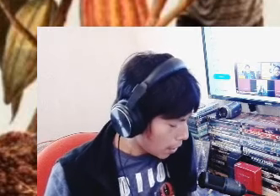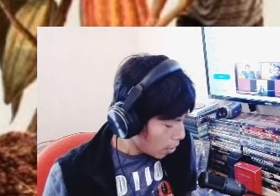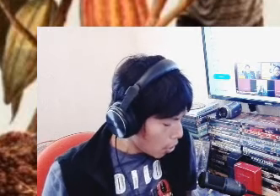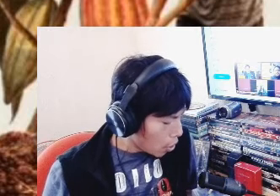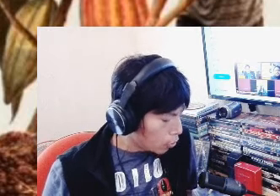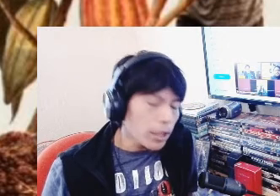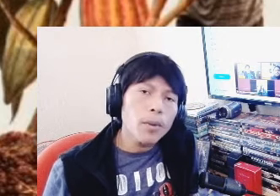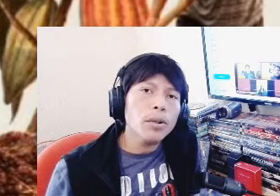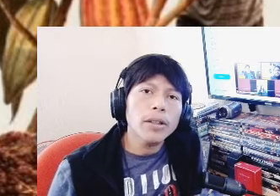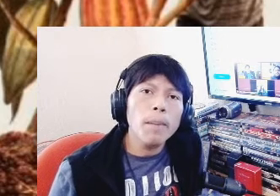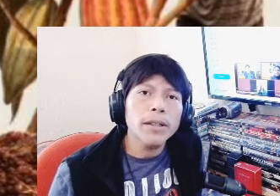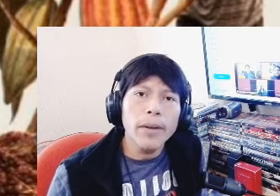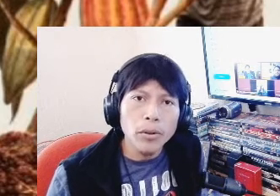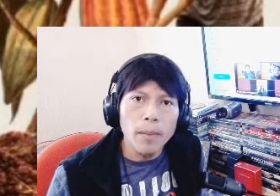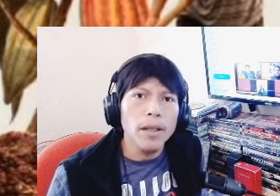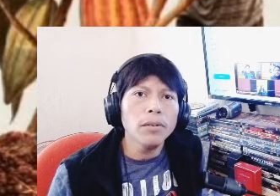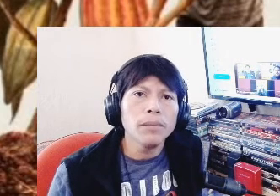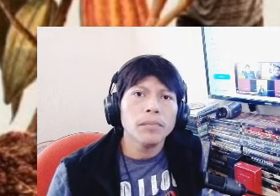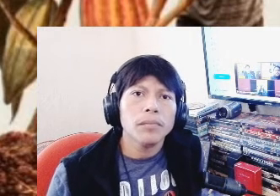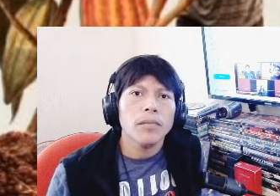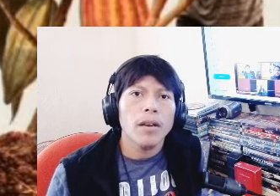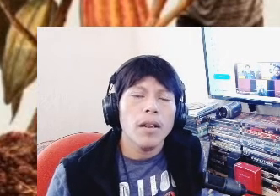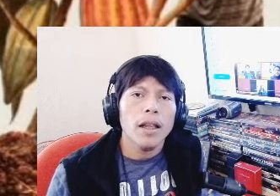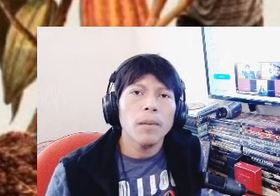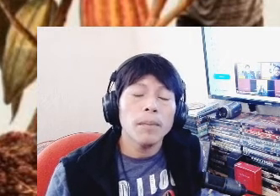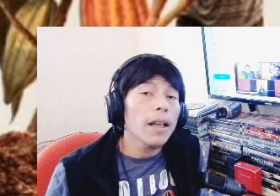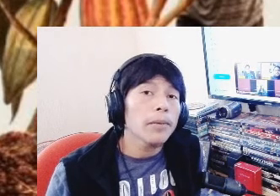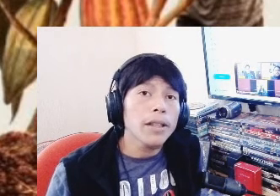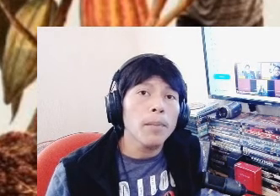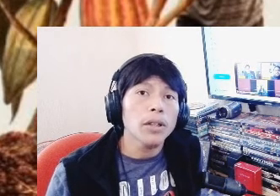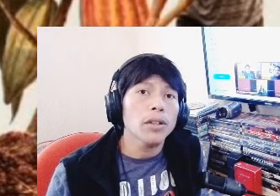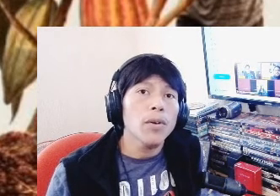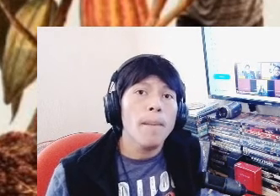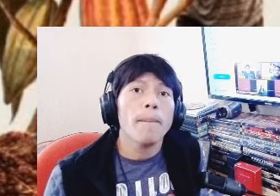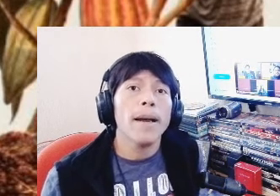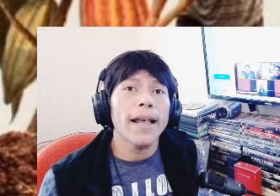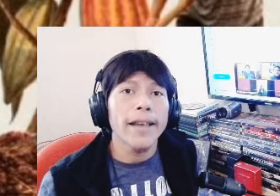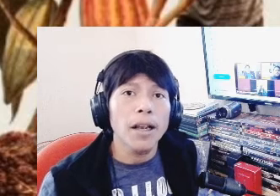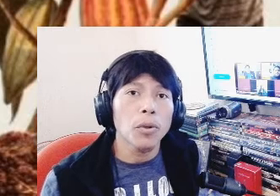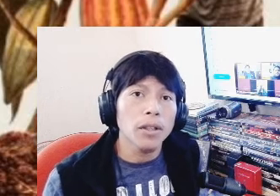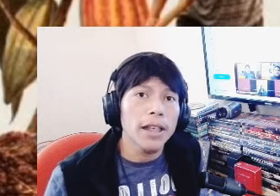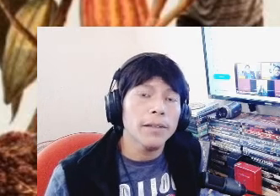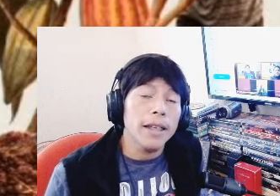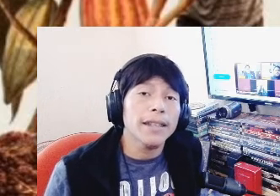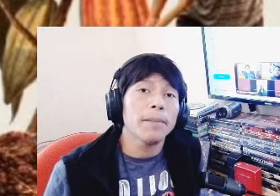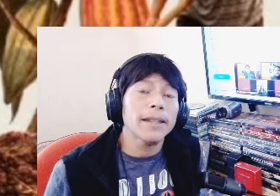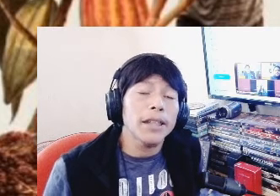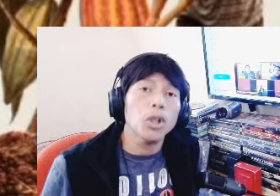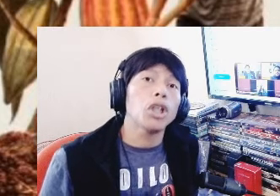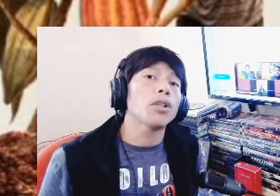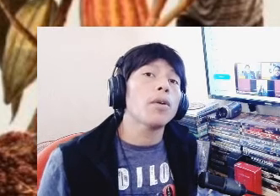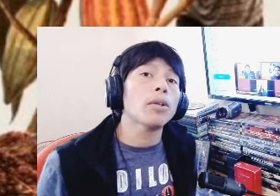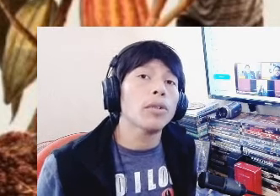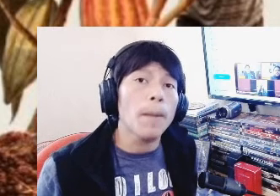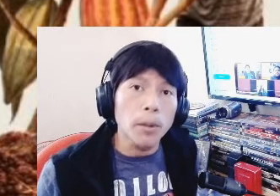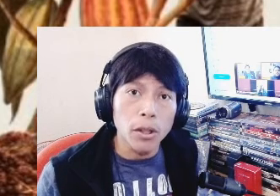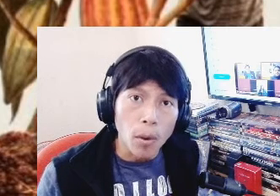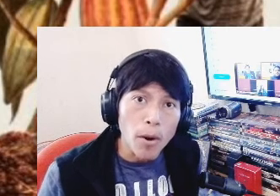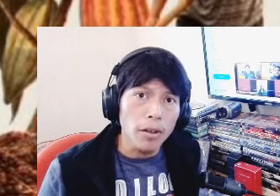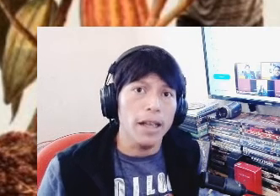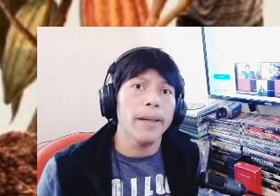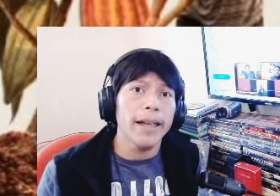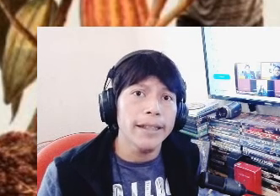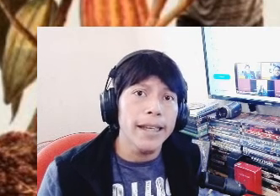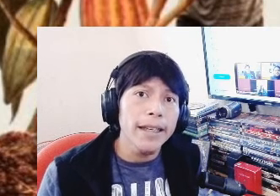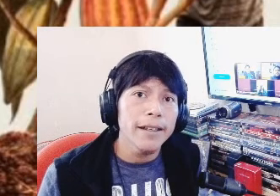meses. No sé cuánto tiempo se habrá tomado la revista Proceso para dar a conocer esa investigación. Y no sé cuánto tiempo se